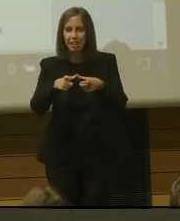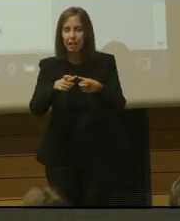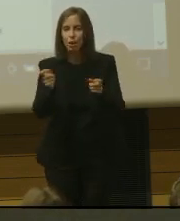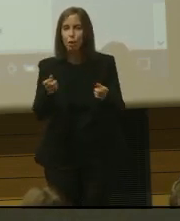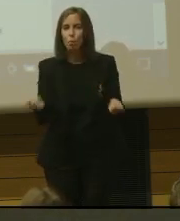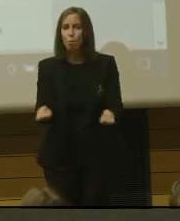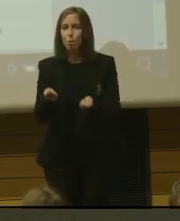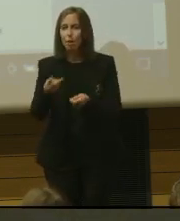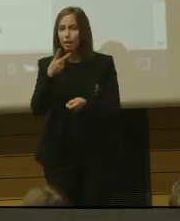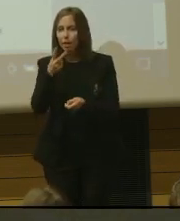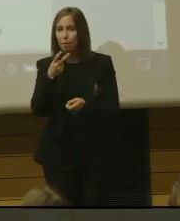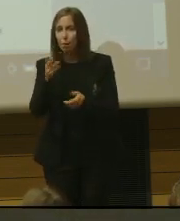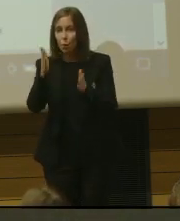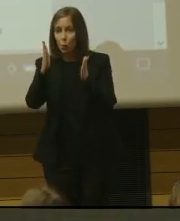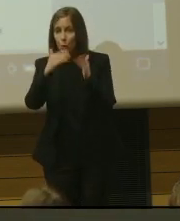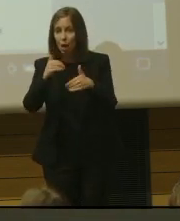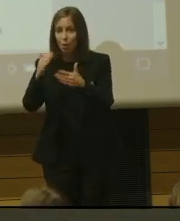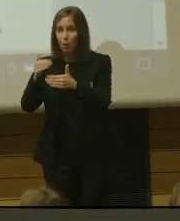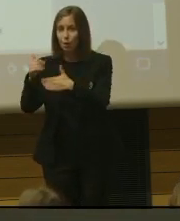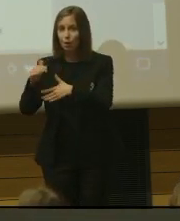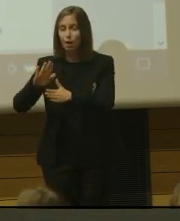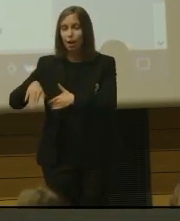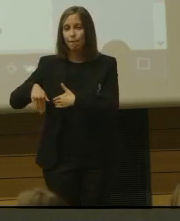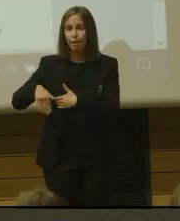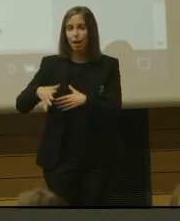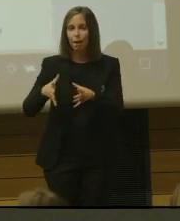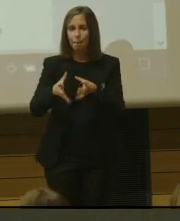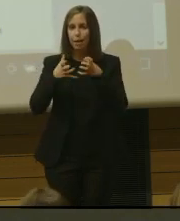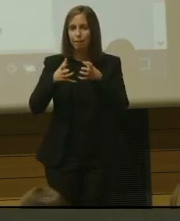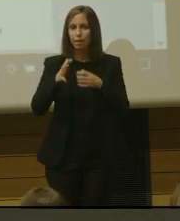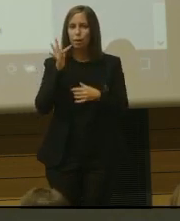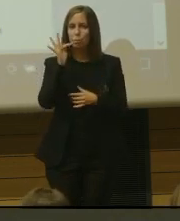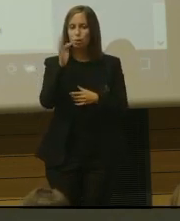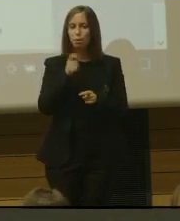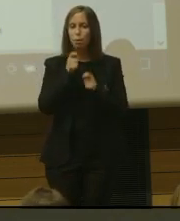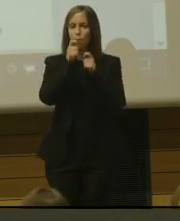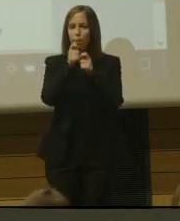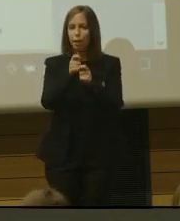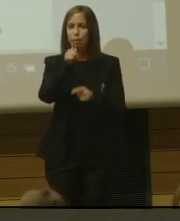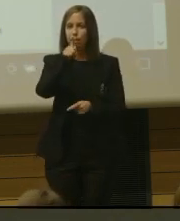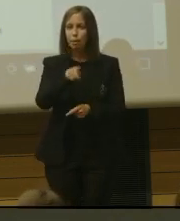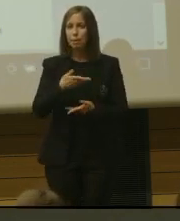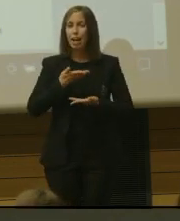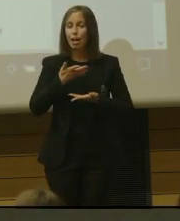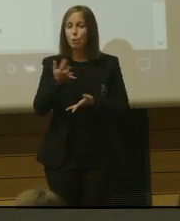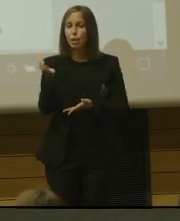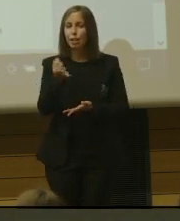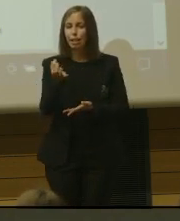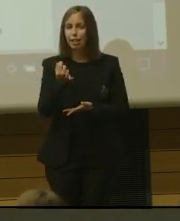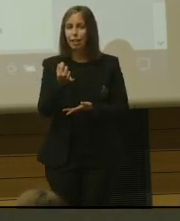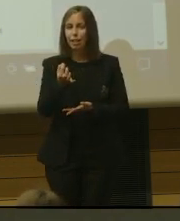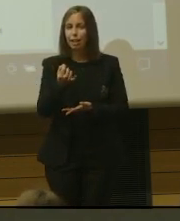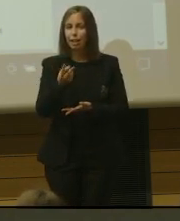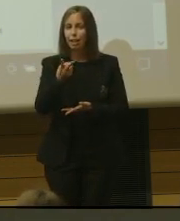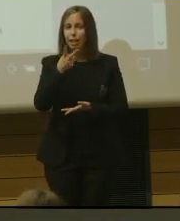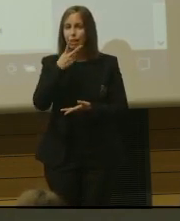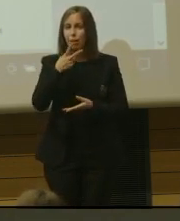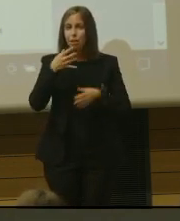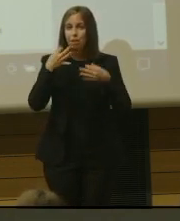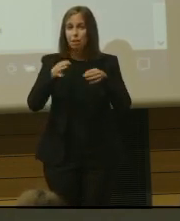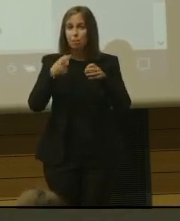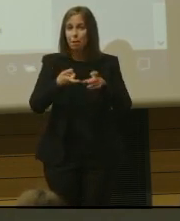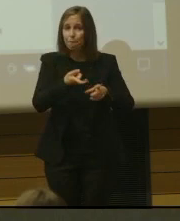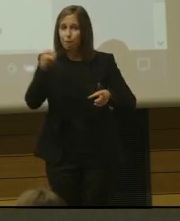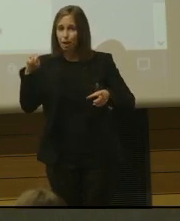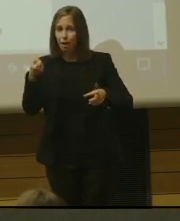tabaco, etcétera, pues por supuesto les va a beneficiar, ¿no? Y también ayuda mucho a desnormalizar el consumo de tabaco, que